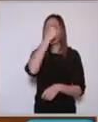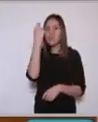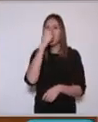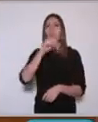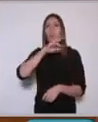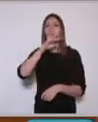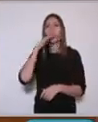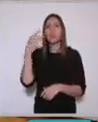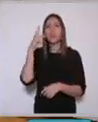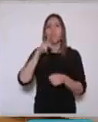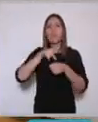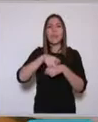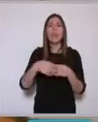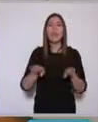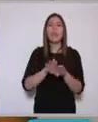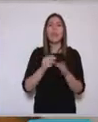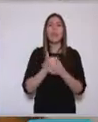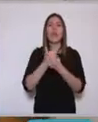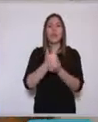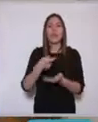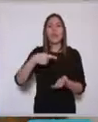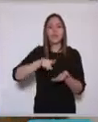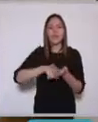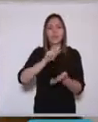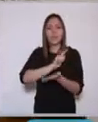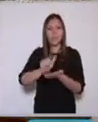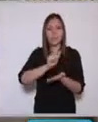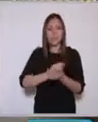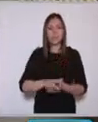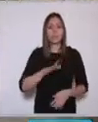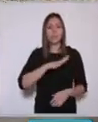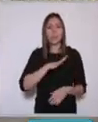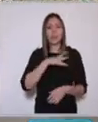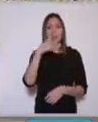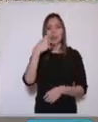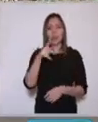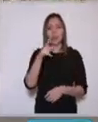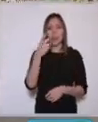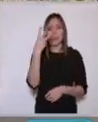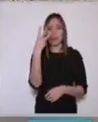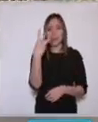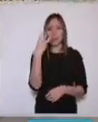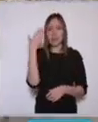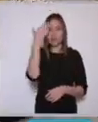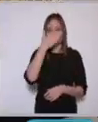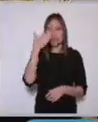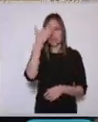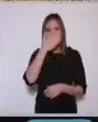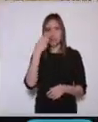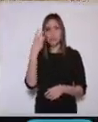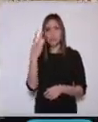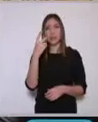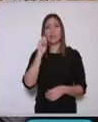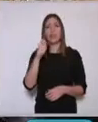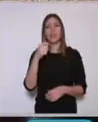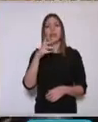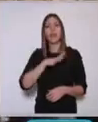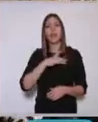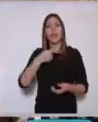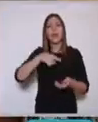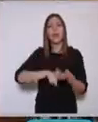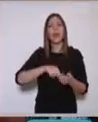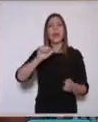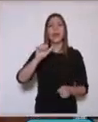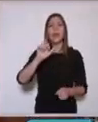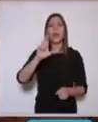comentaba Paola? Pues miras, su base de las 3 mascarillas son 3 arcillas puras. Ay, qué rico.